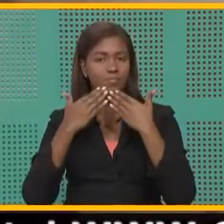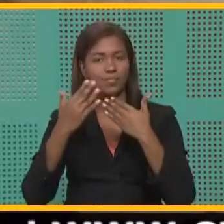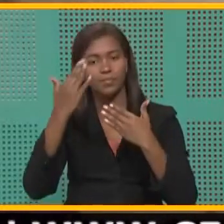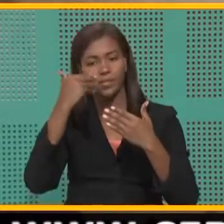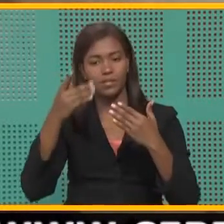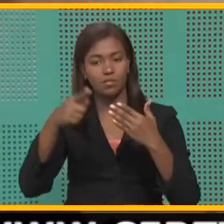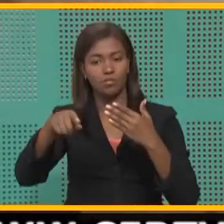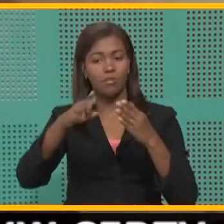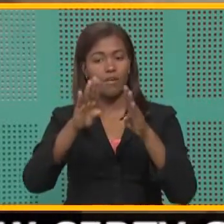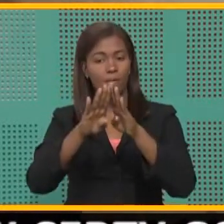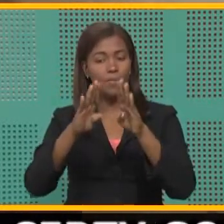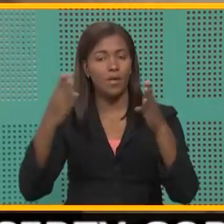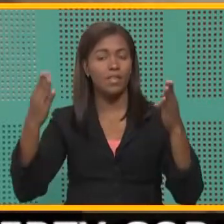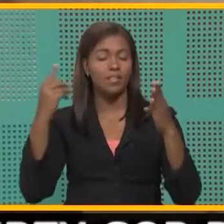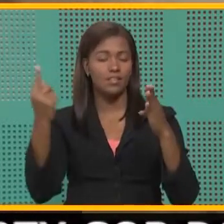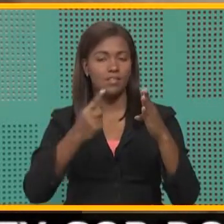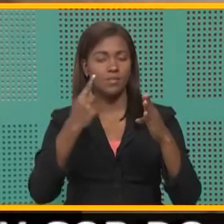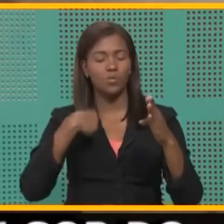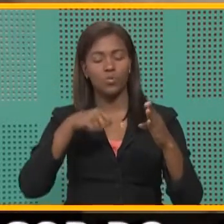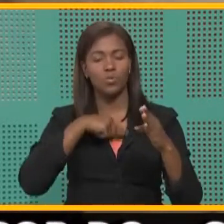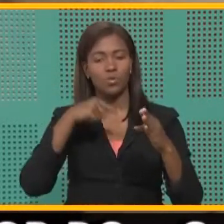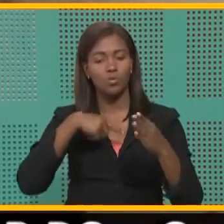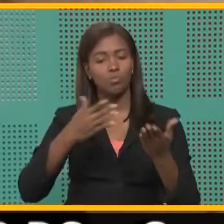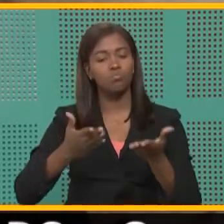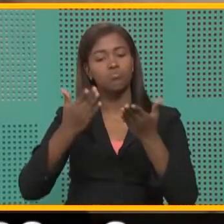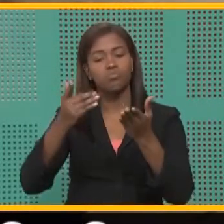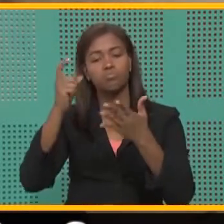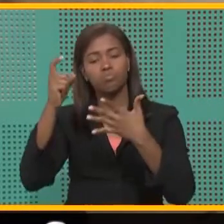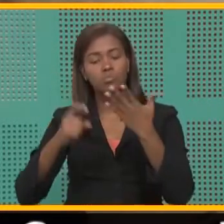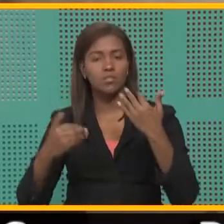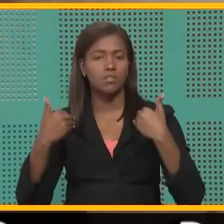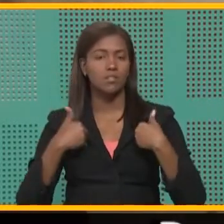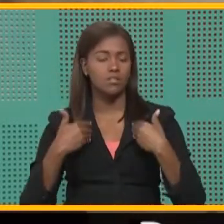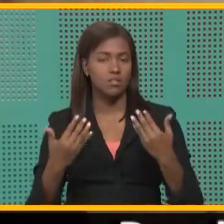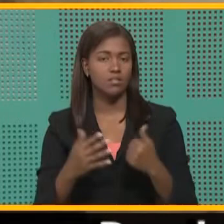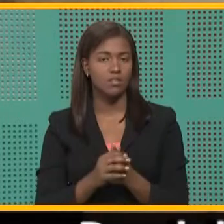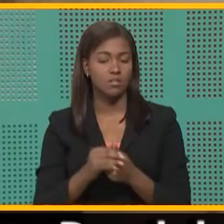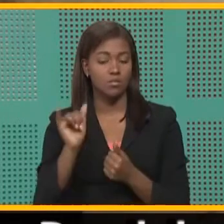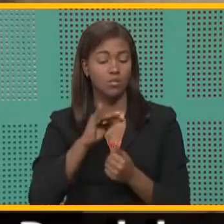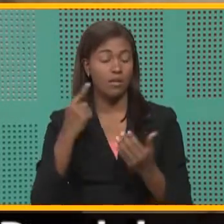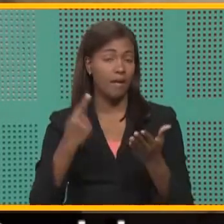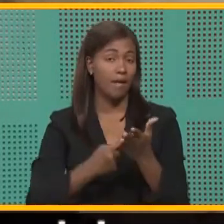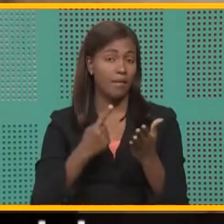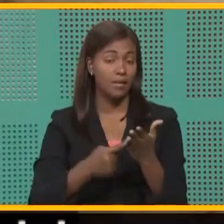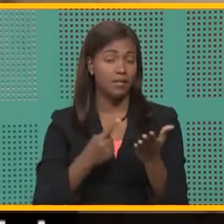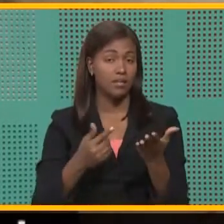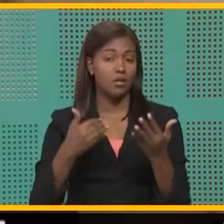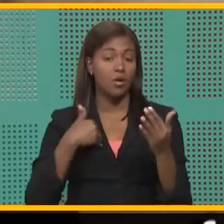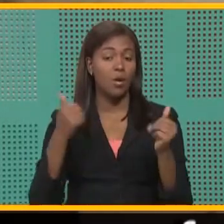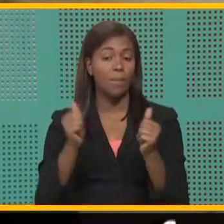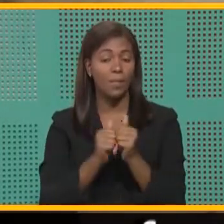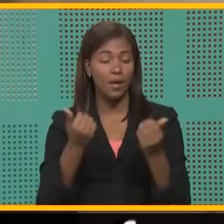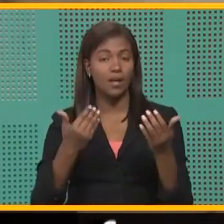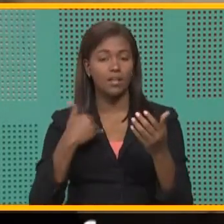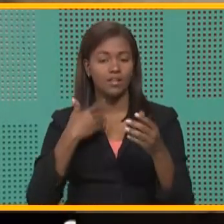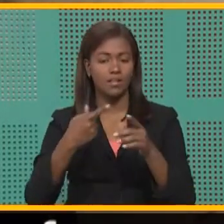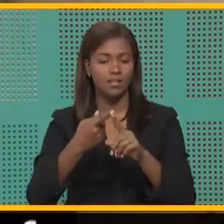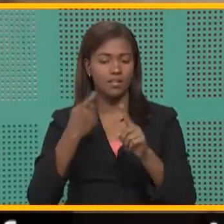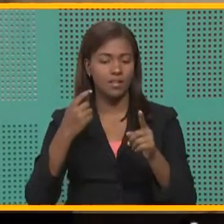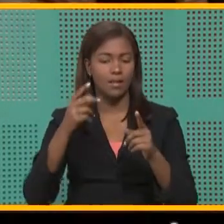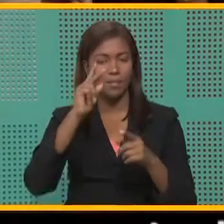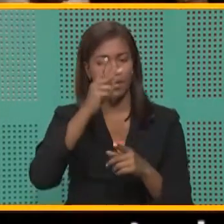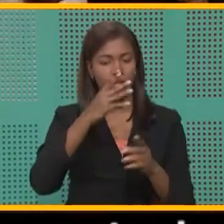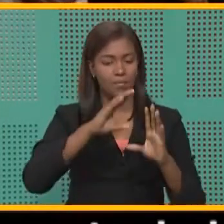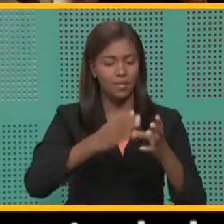puertas siempre han estado abiertas cuando hemos querido plantearle alguna necesidad, incluso a veces con más diligencia de parte de ustedes que de